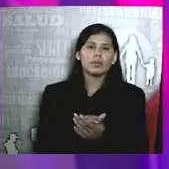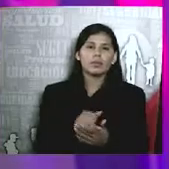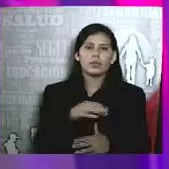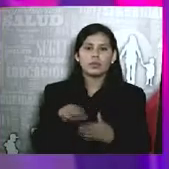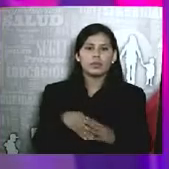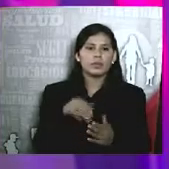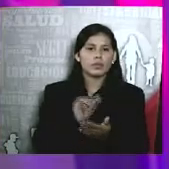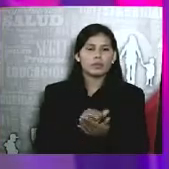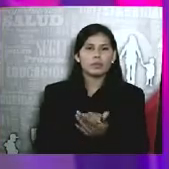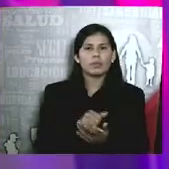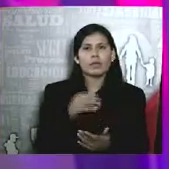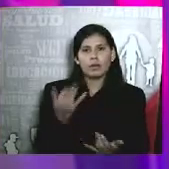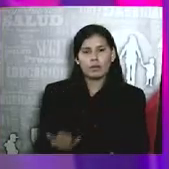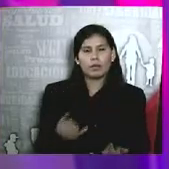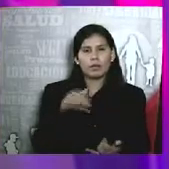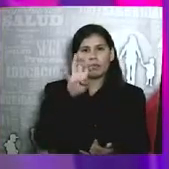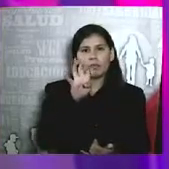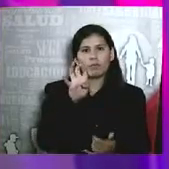adelantado